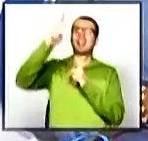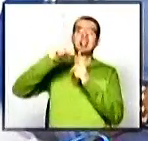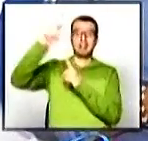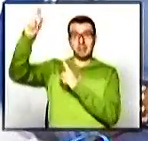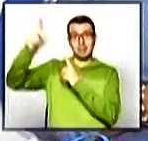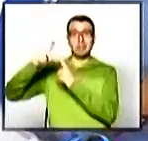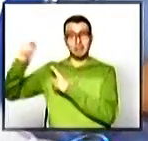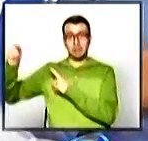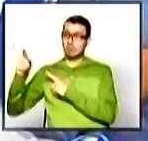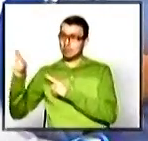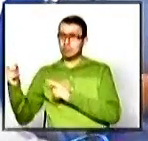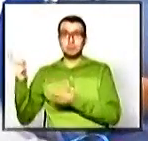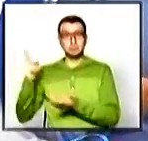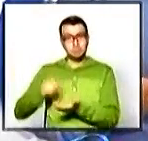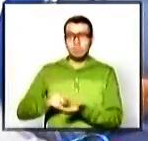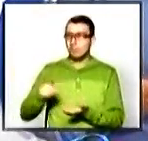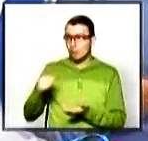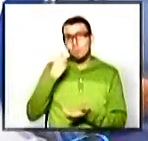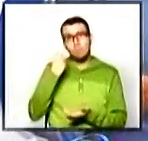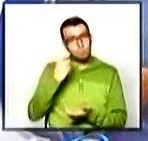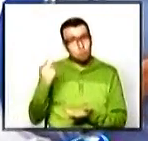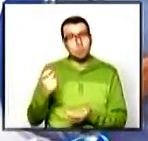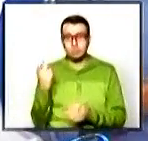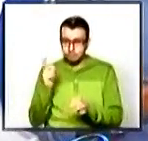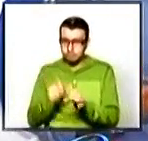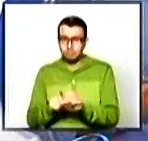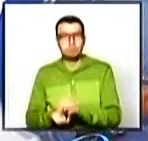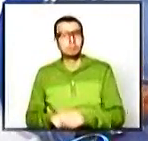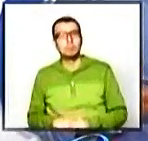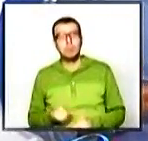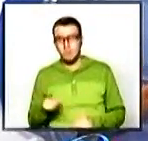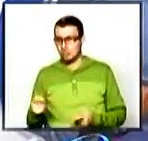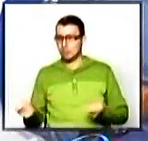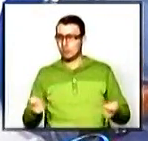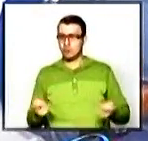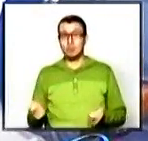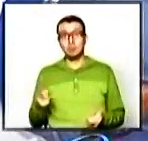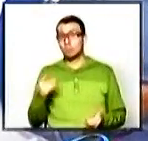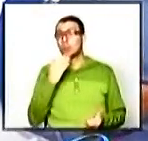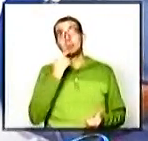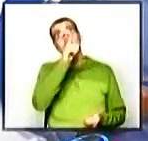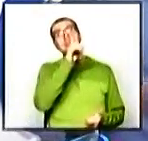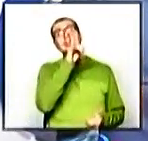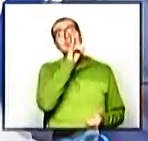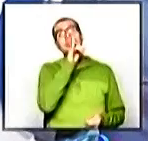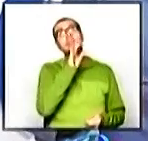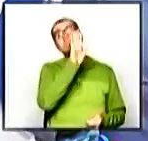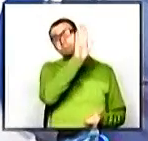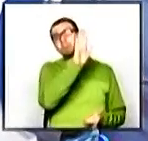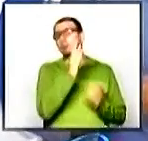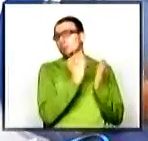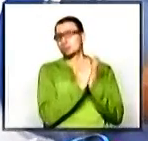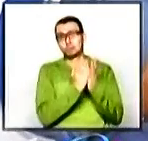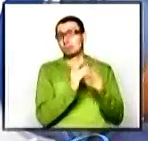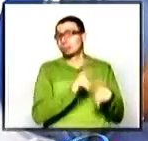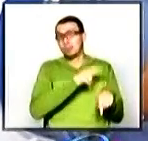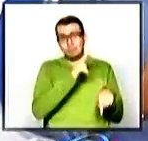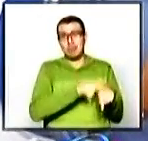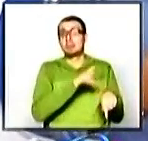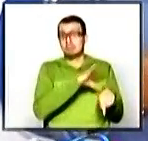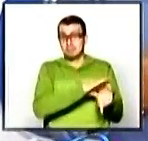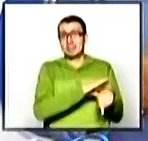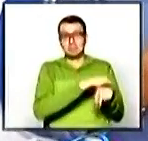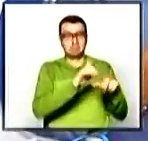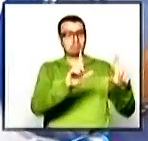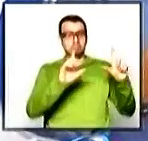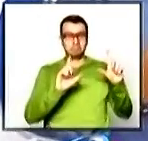en este tipo de terapias buscándola, porque la quiropraxia, por ejemplo, en Estados Unidos es una carrera y es